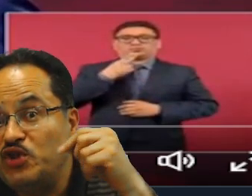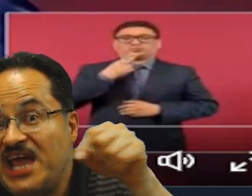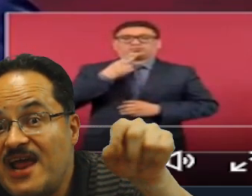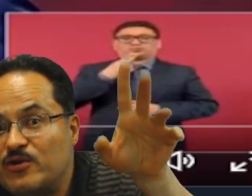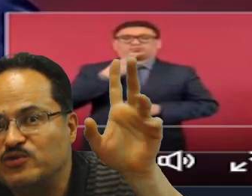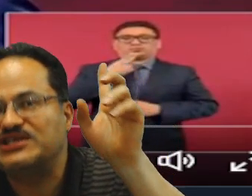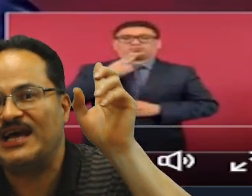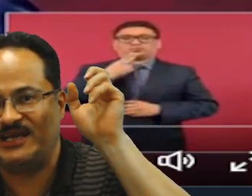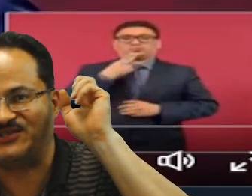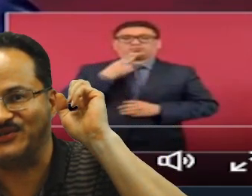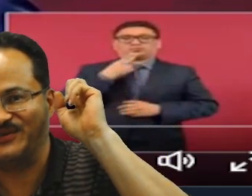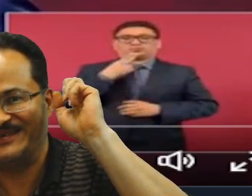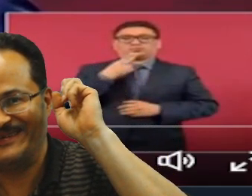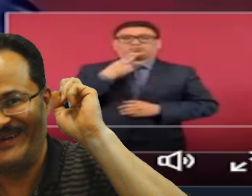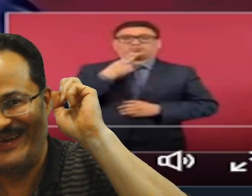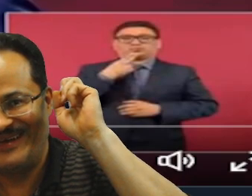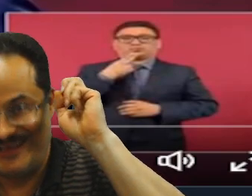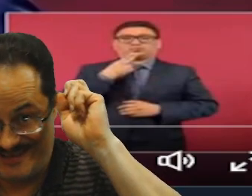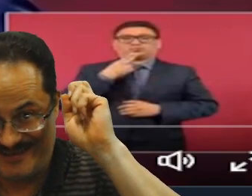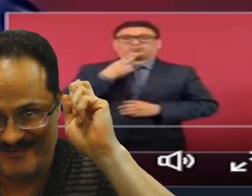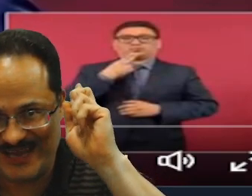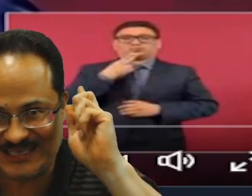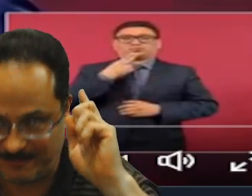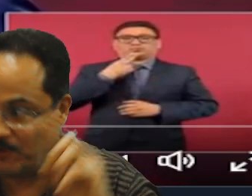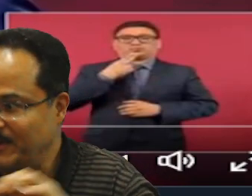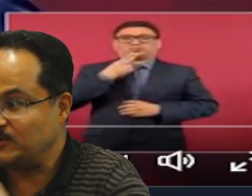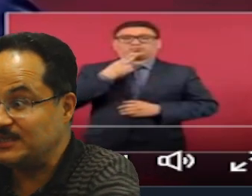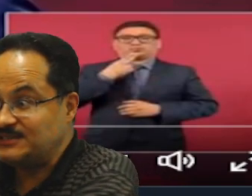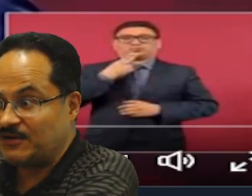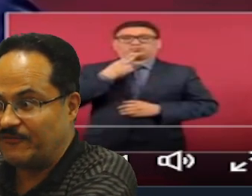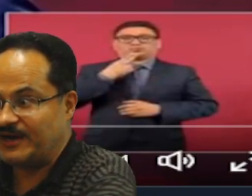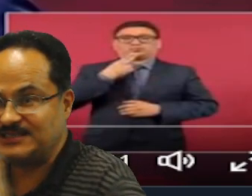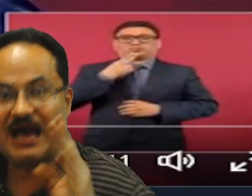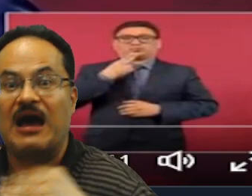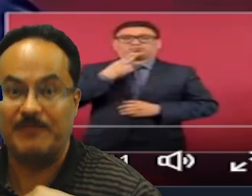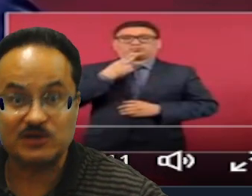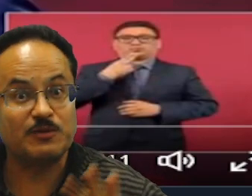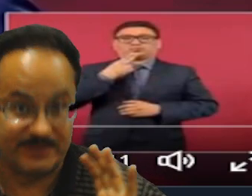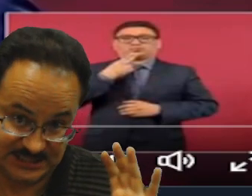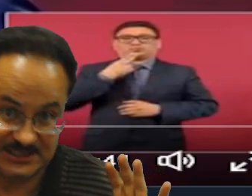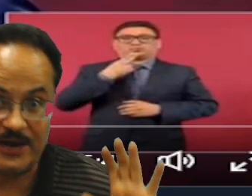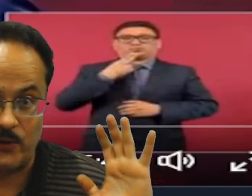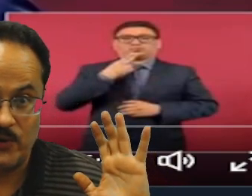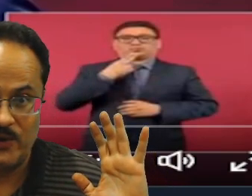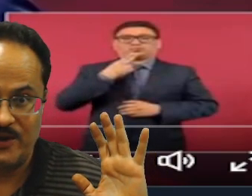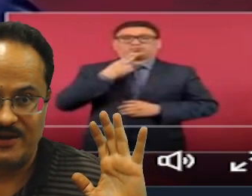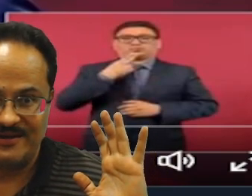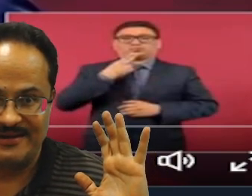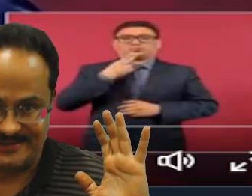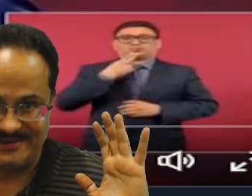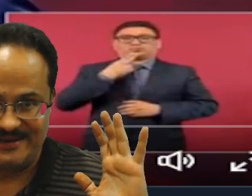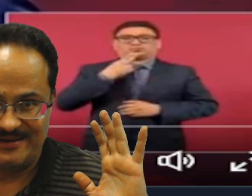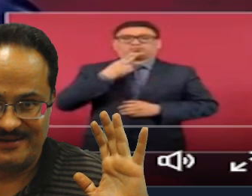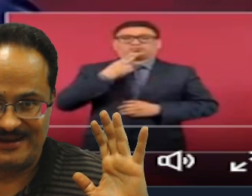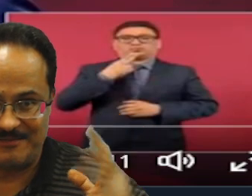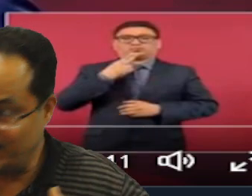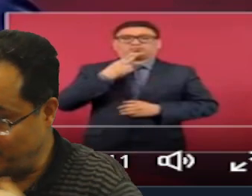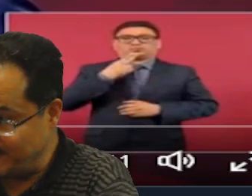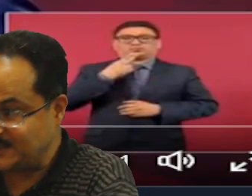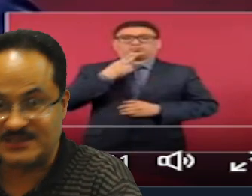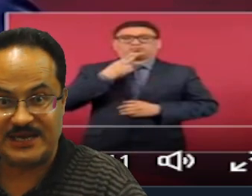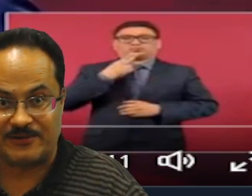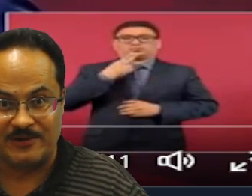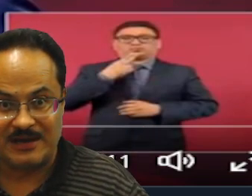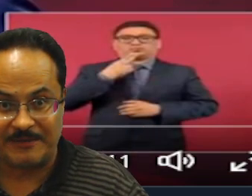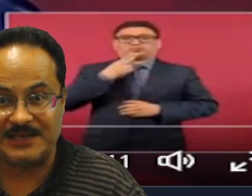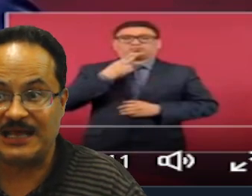pudieron usar eso fíjese por lo menos en esta conferencia al menos fue más sincero al menos